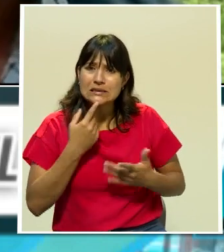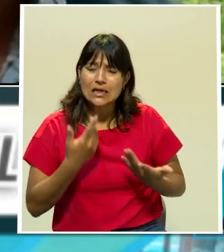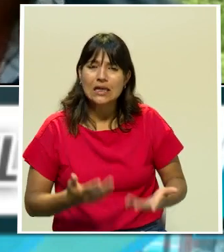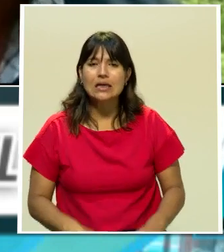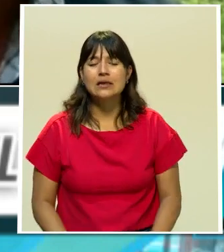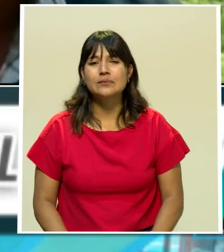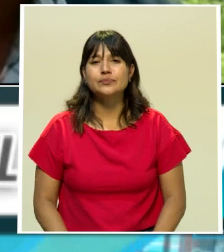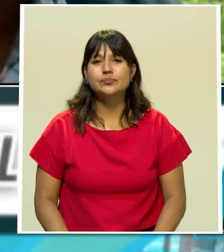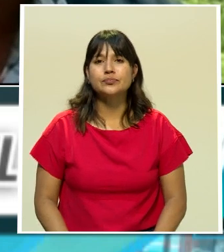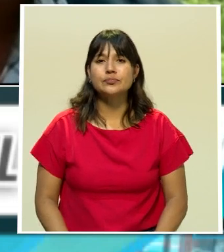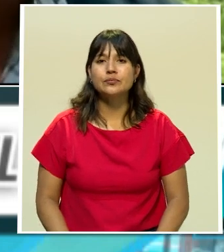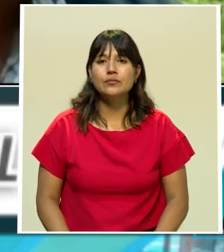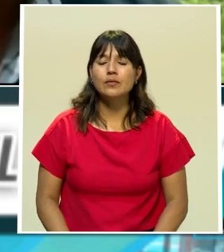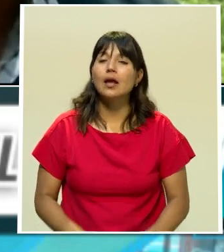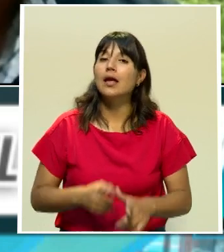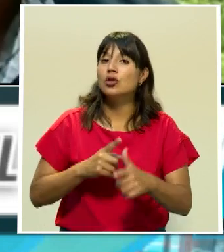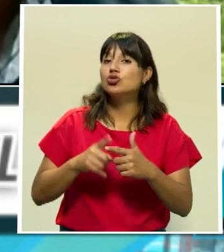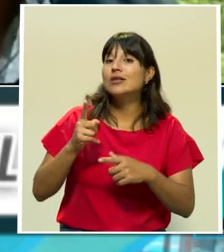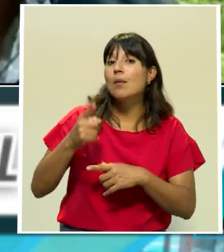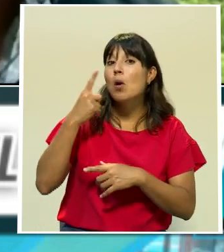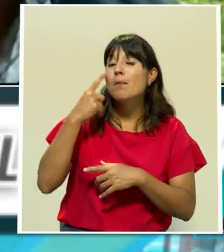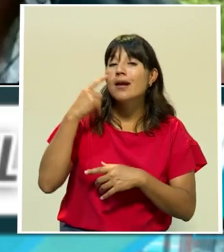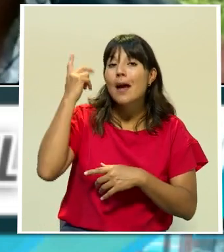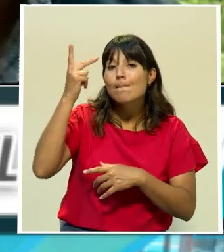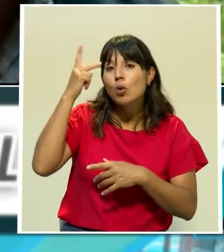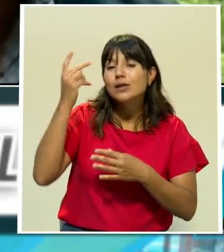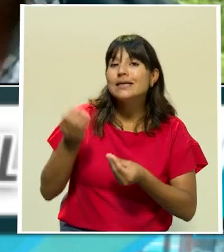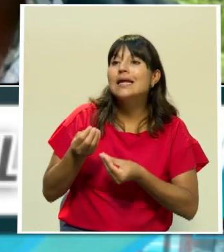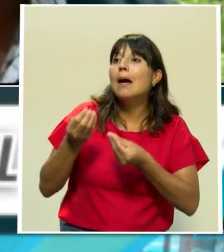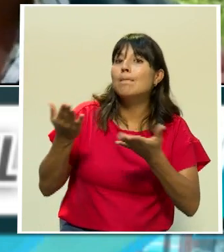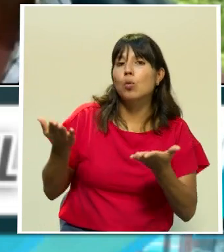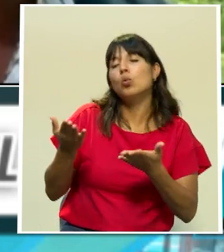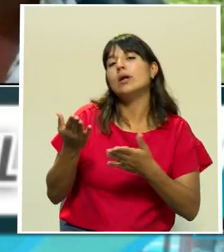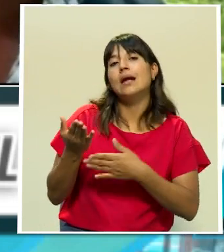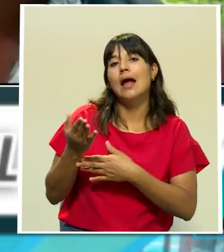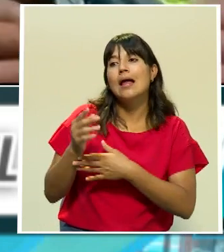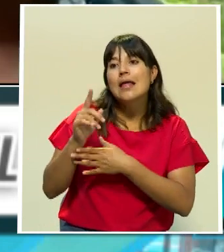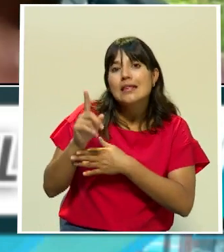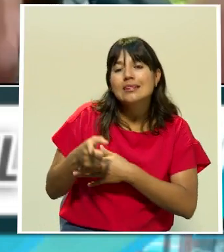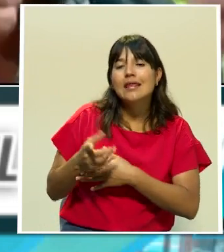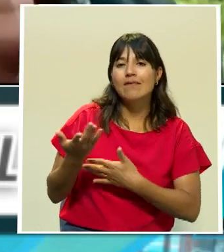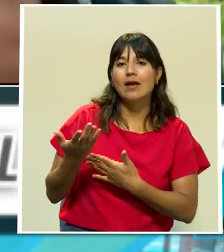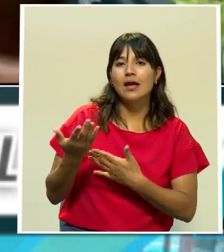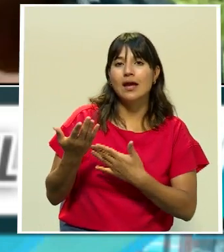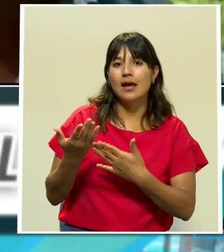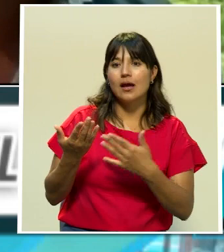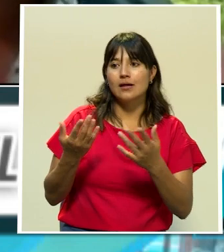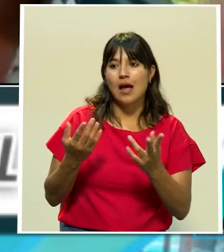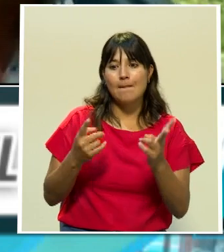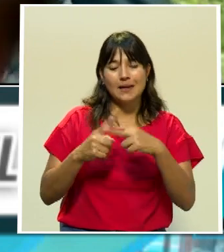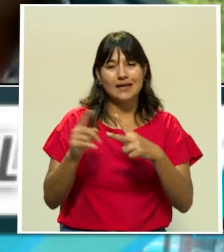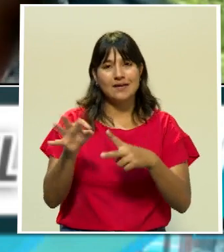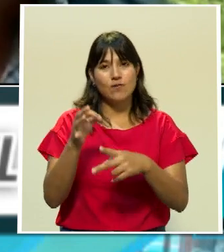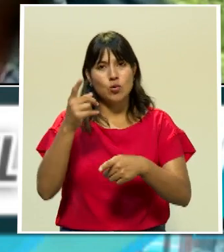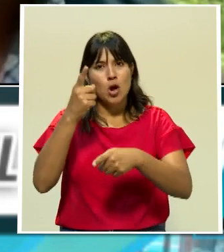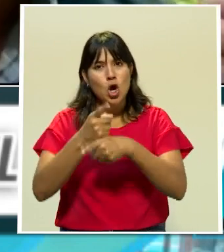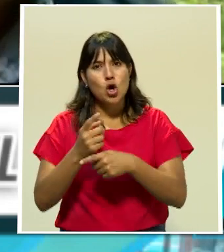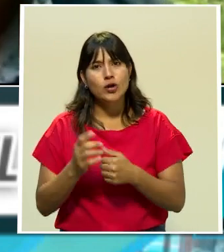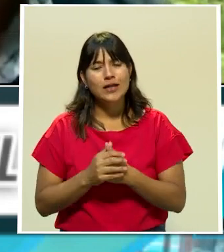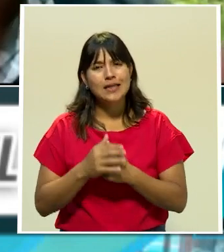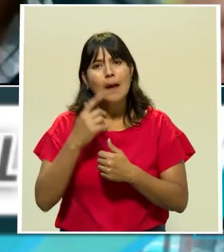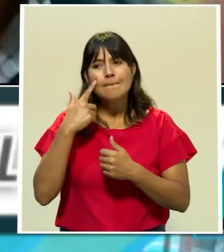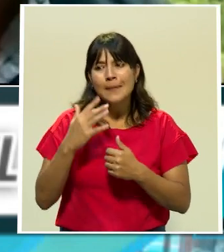entonces ahí de esto tenemos que ver que la política pública tiene que estar encauzada para que sea eficaz, sea eficiente, sea justa,